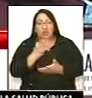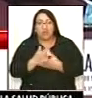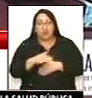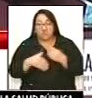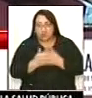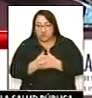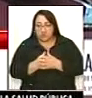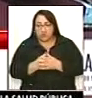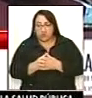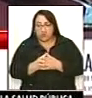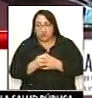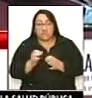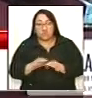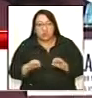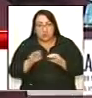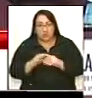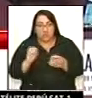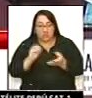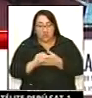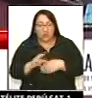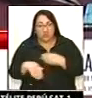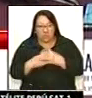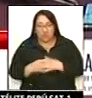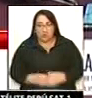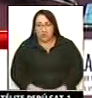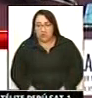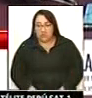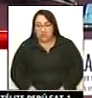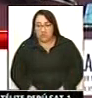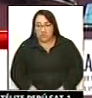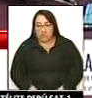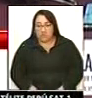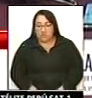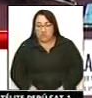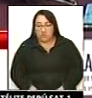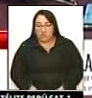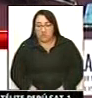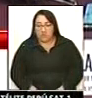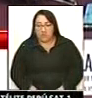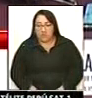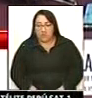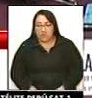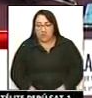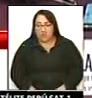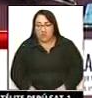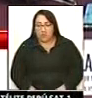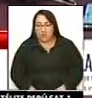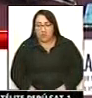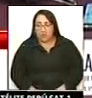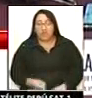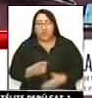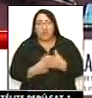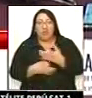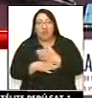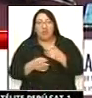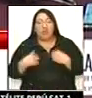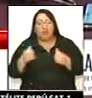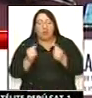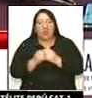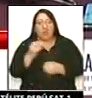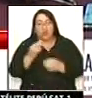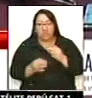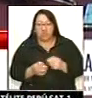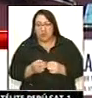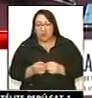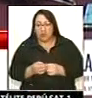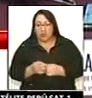en una situación de que no han rotado también. Y se debe ver qué tipo de organización queremos para la justicia.